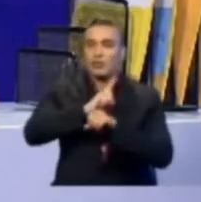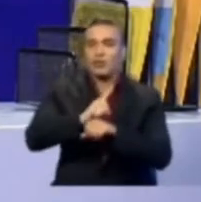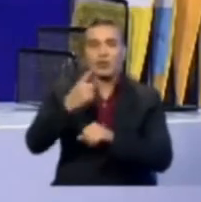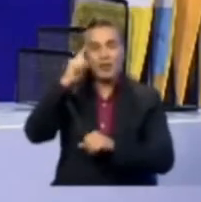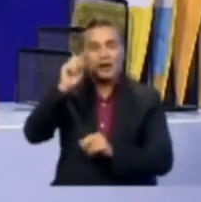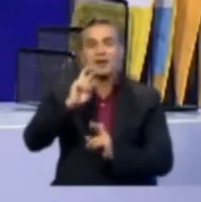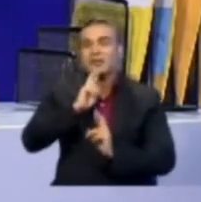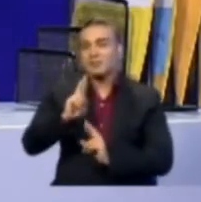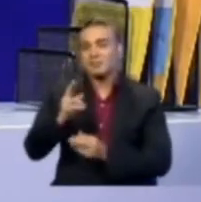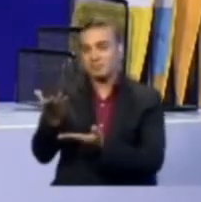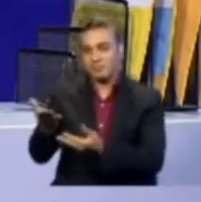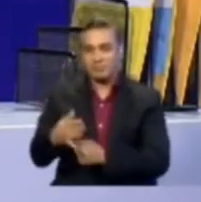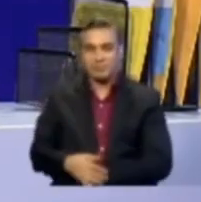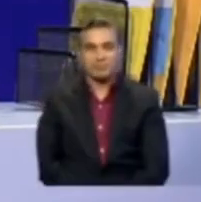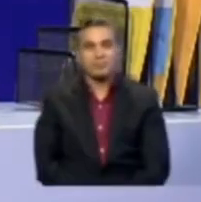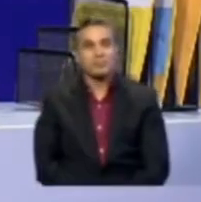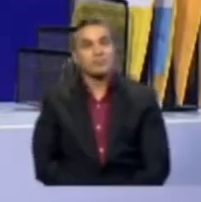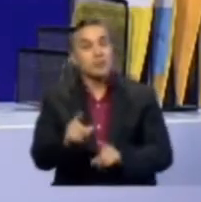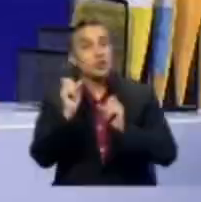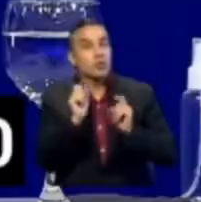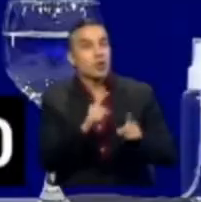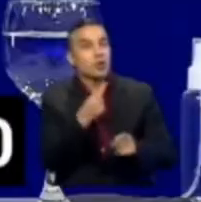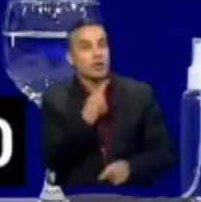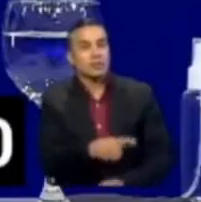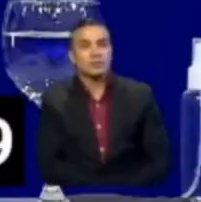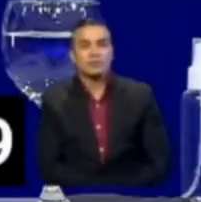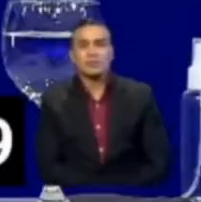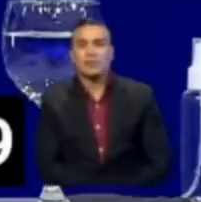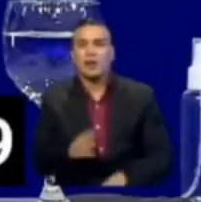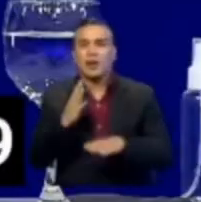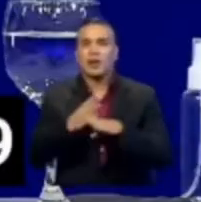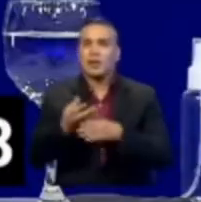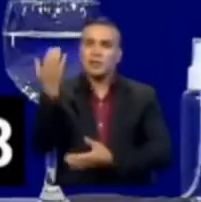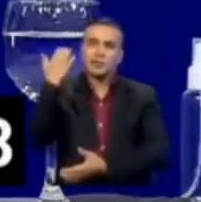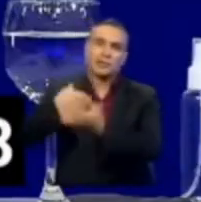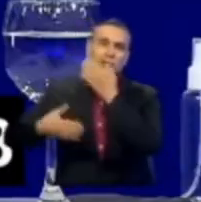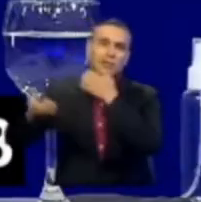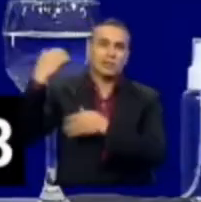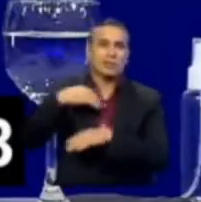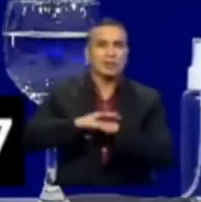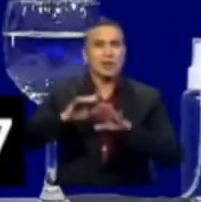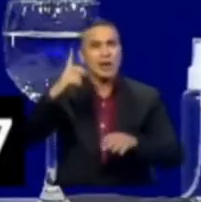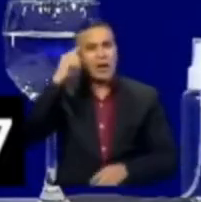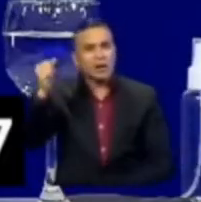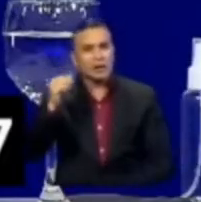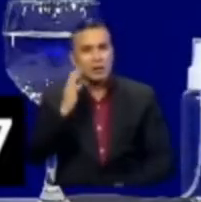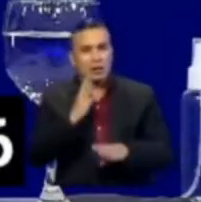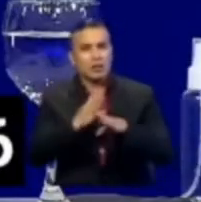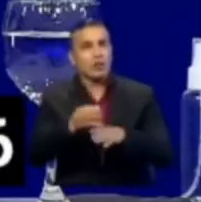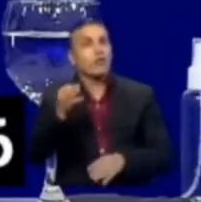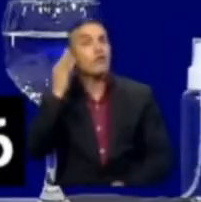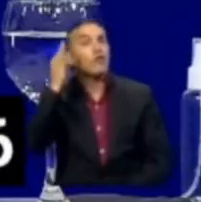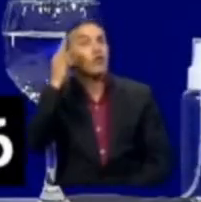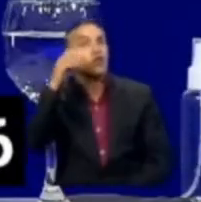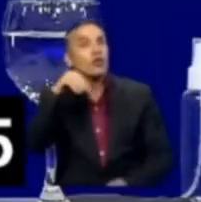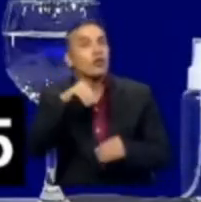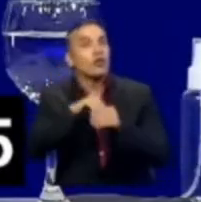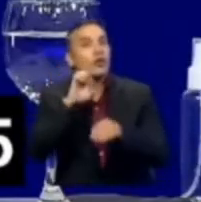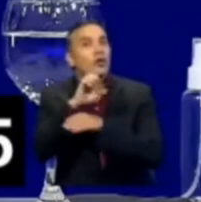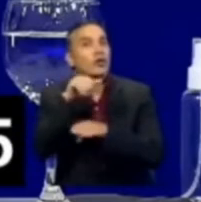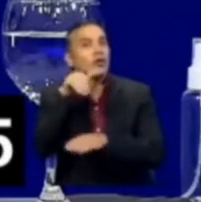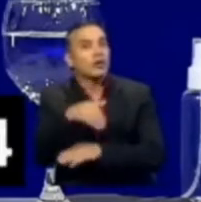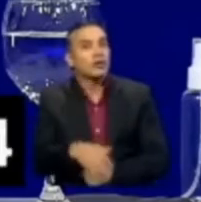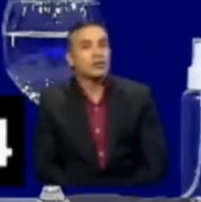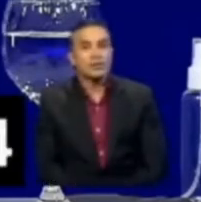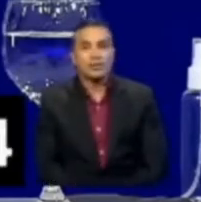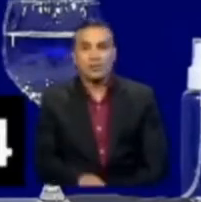para finalizar la intervención sobre esta pregunta. Solo se pasa hablando del pasado. Señor Lazo, aquí venimos a hablar del futuro del país,